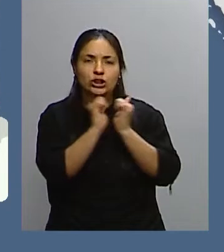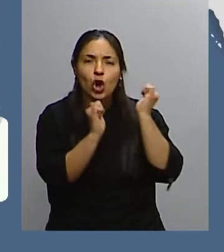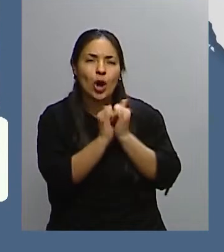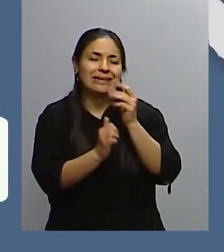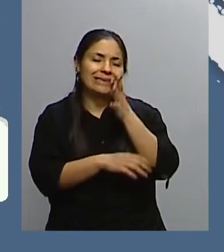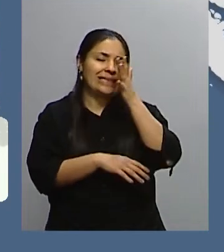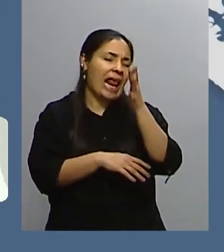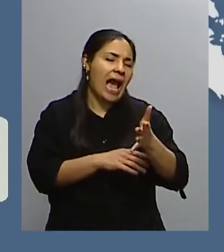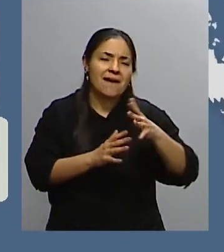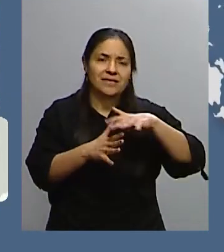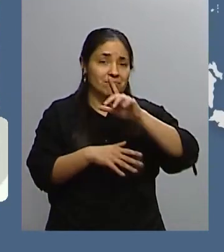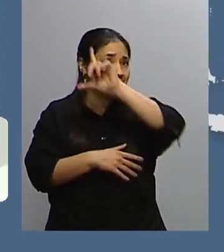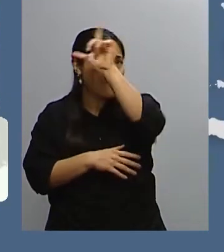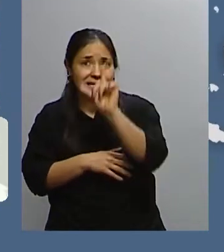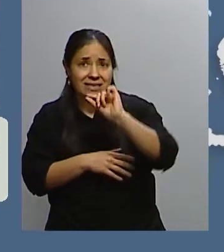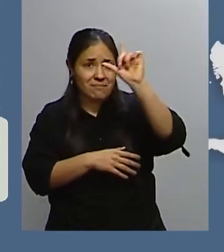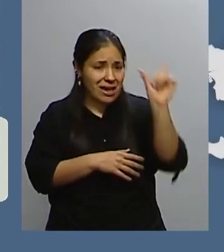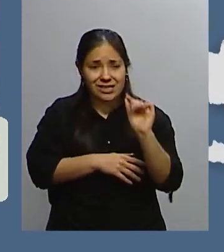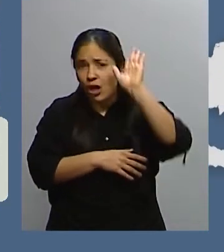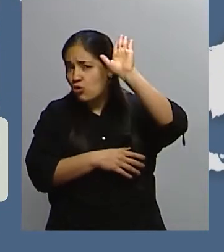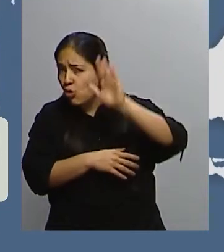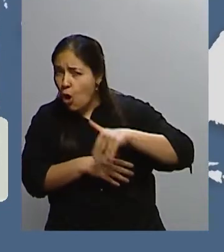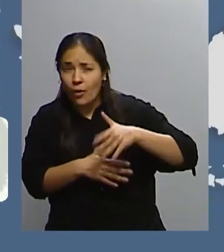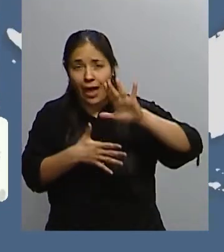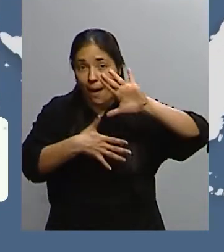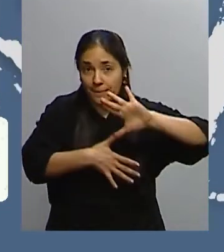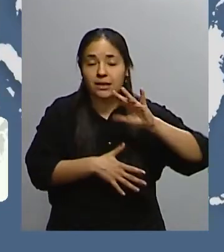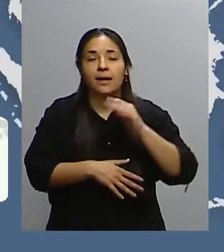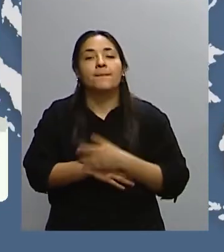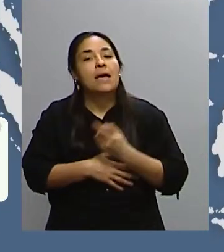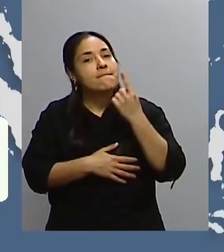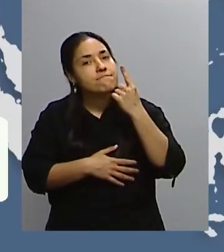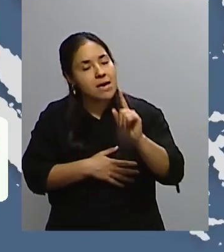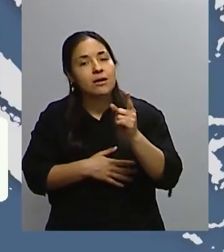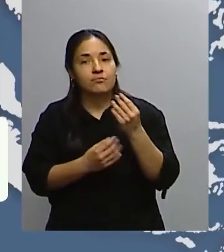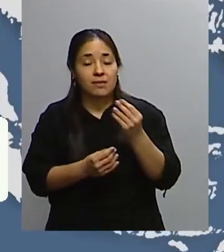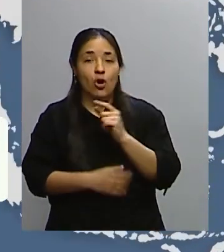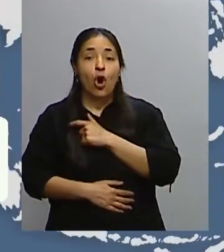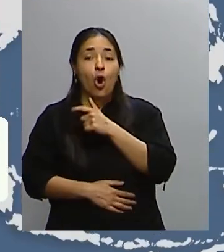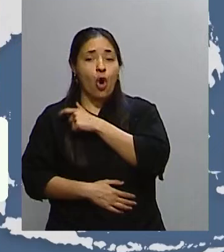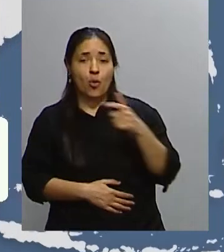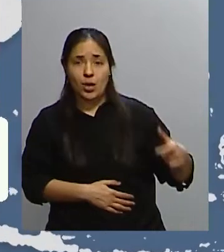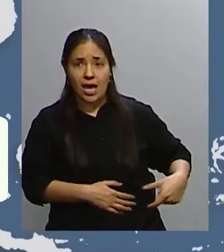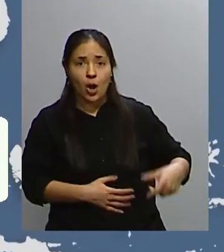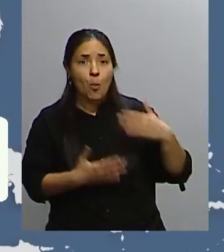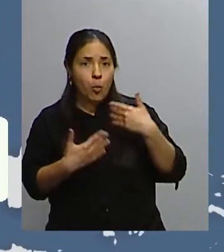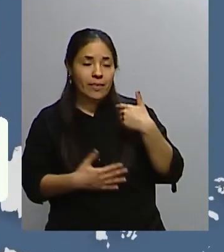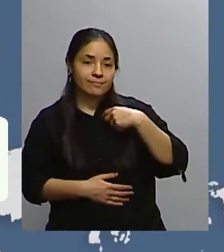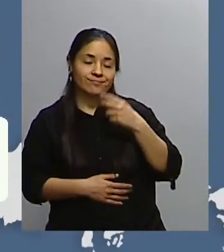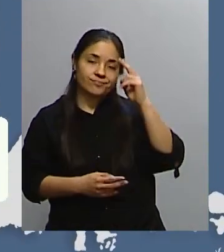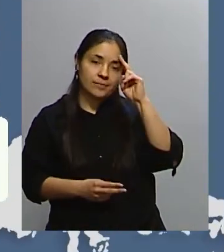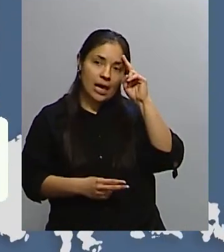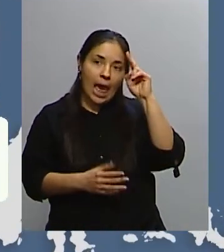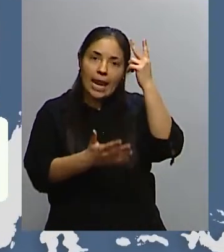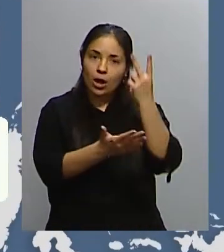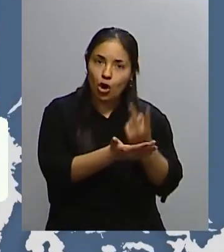todos nuestros países, pero hay señales que el Estado puede reconocer, puede establecer políticas de